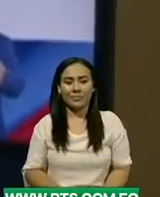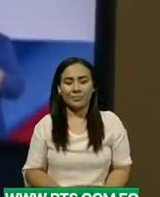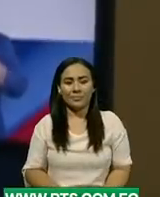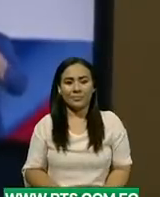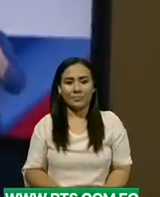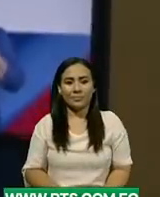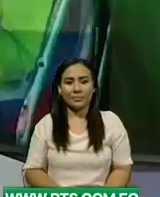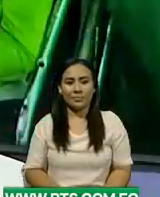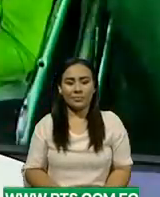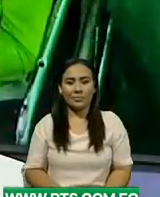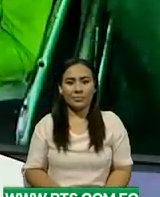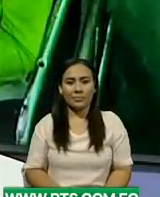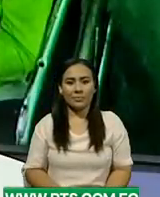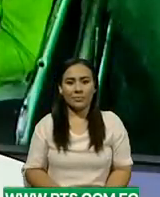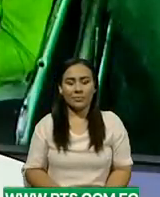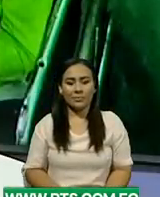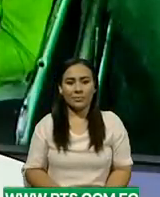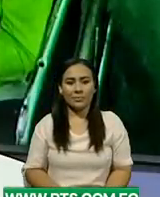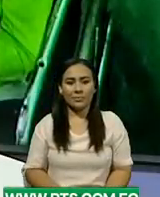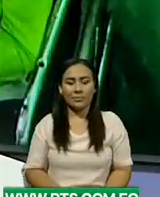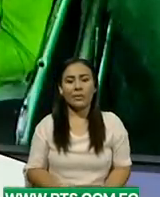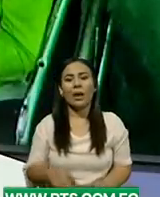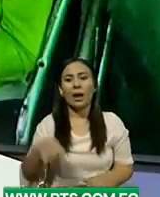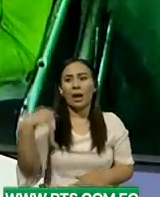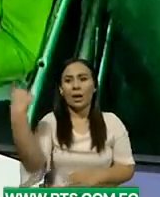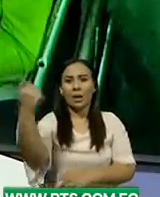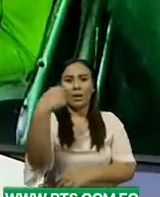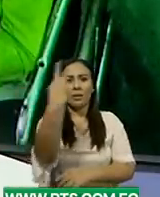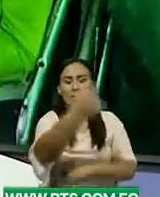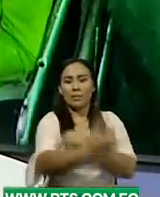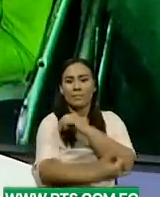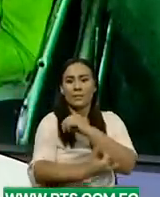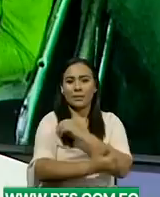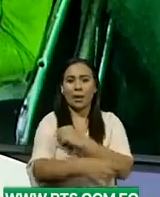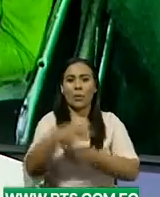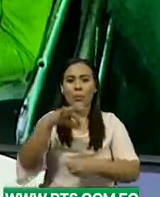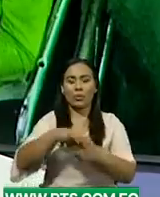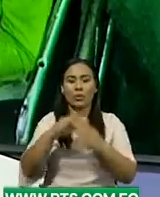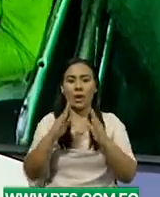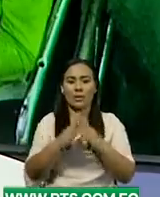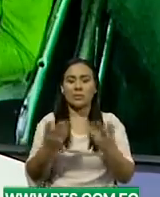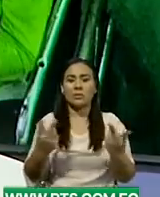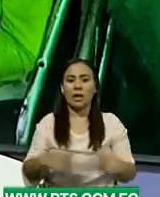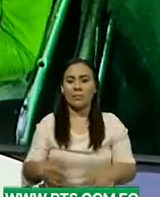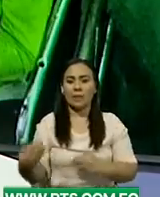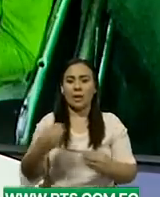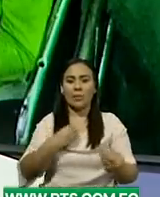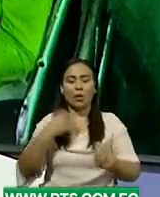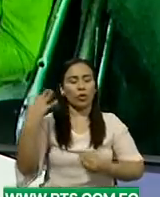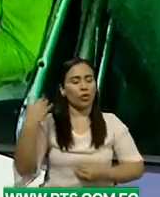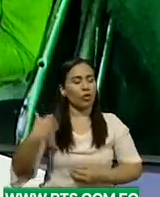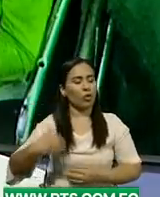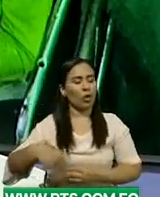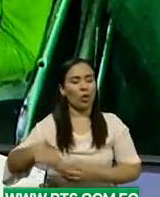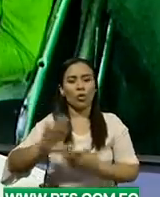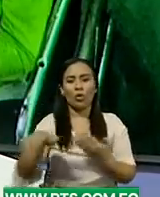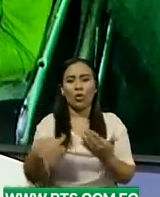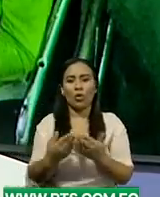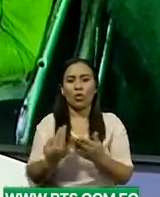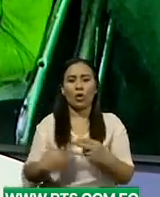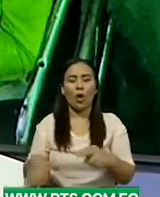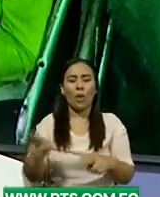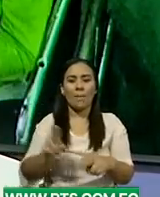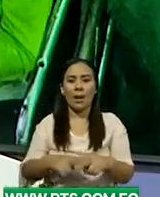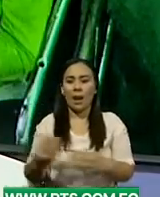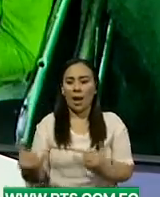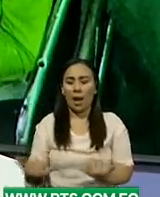Romero. En el resto del país, el voto en casa también se efectuó con total normalidad. Aquí un resumen